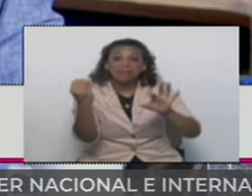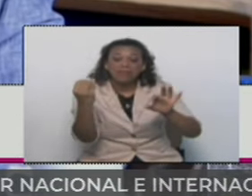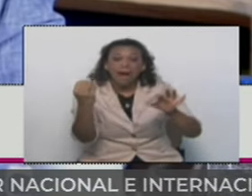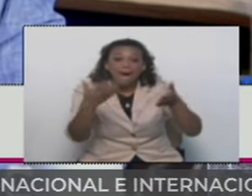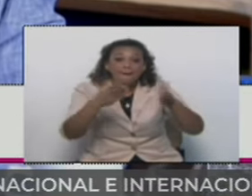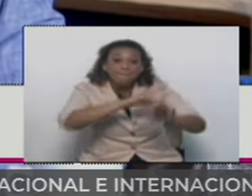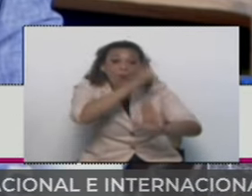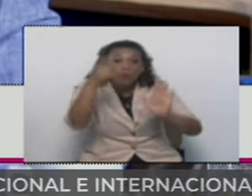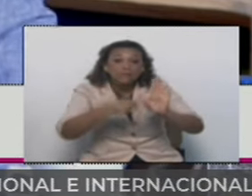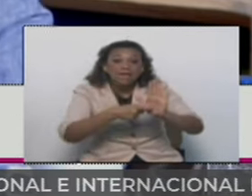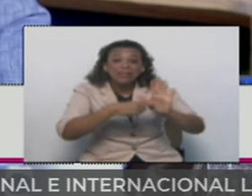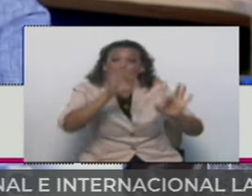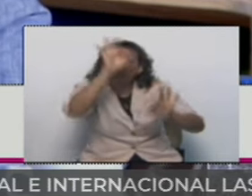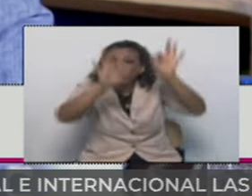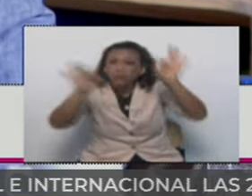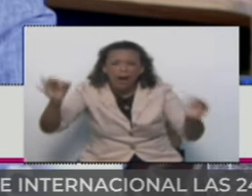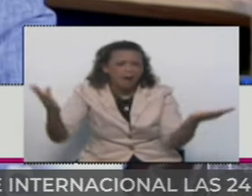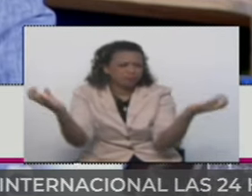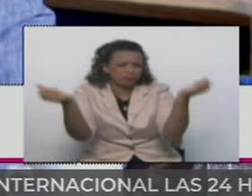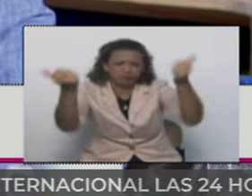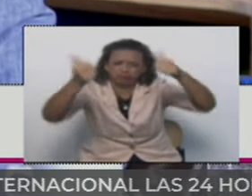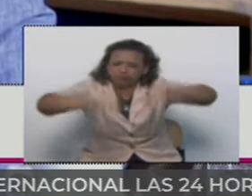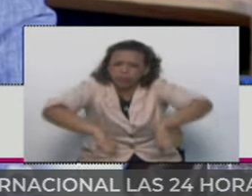edificios y apartamentos destruidos en Gaza.